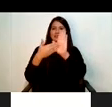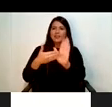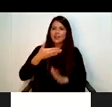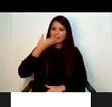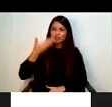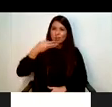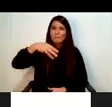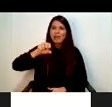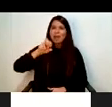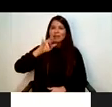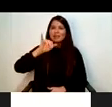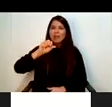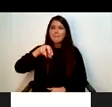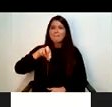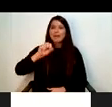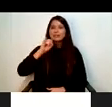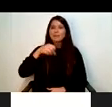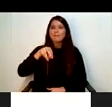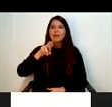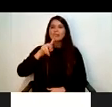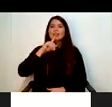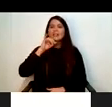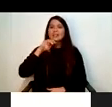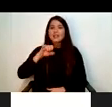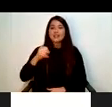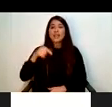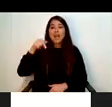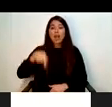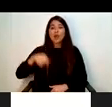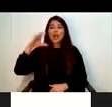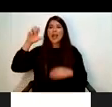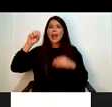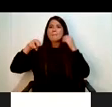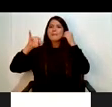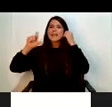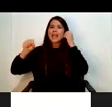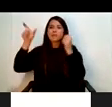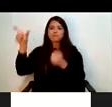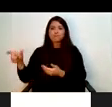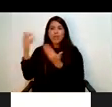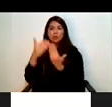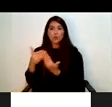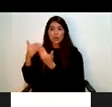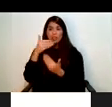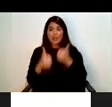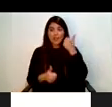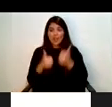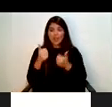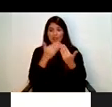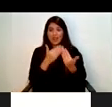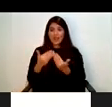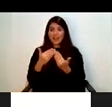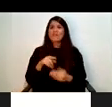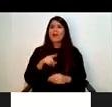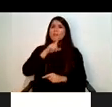de María Paz Martínez, y a continuación Camila Farías, estudiante de nuestra carrera, le formulará algunas